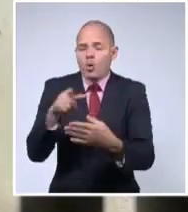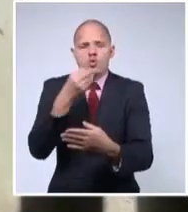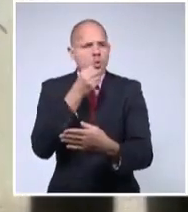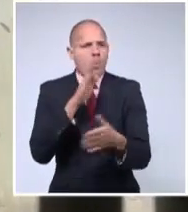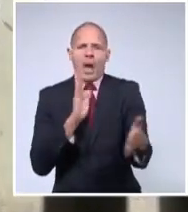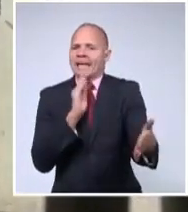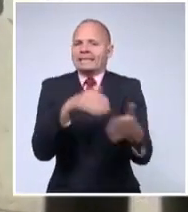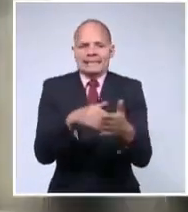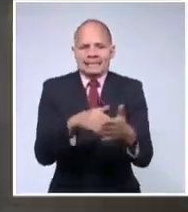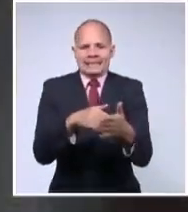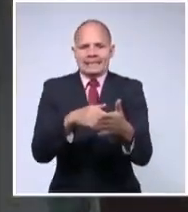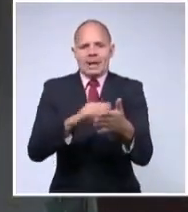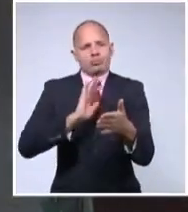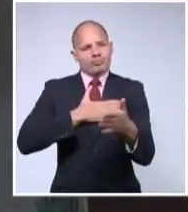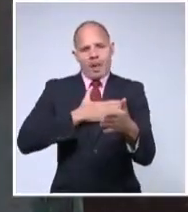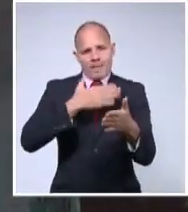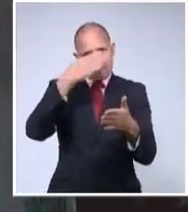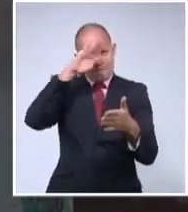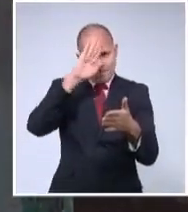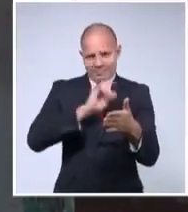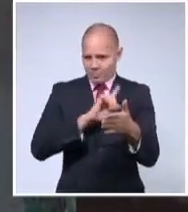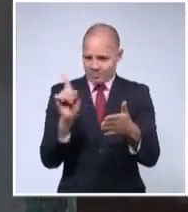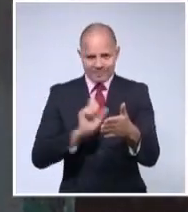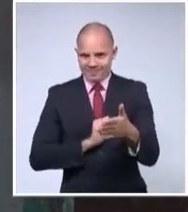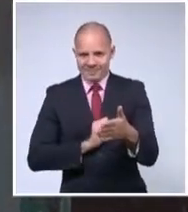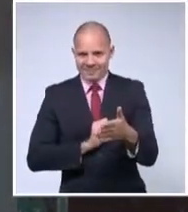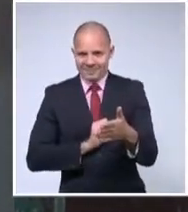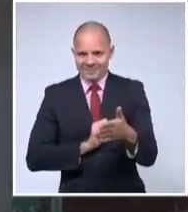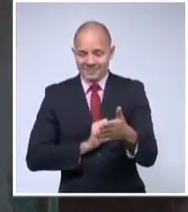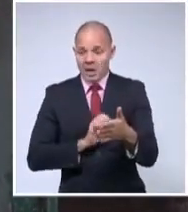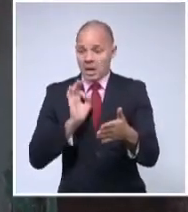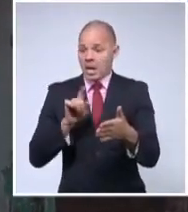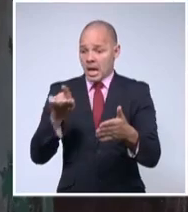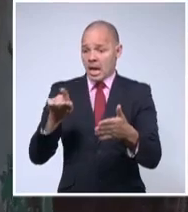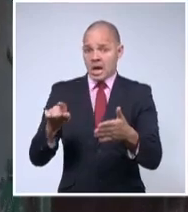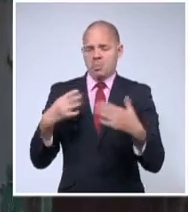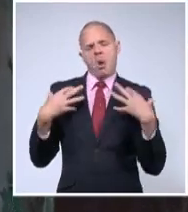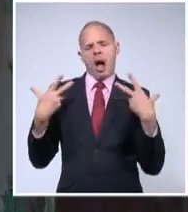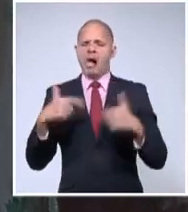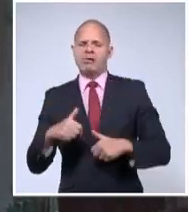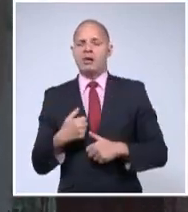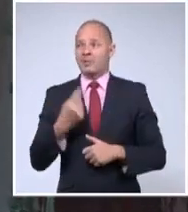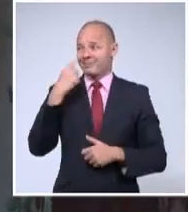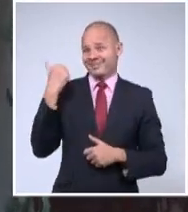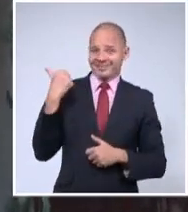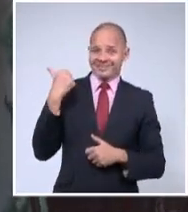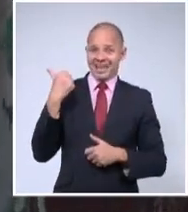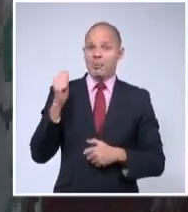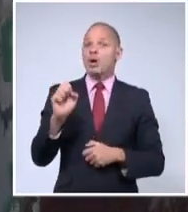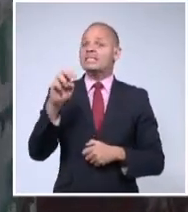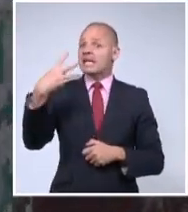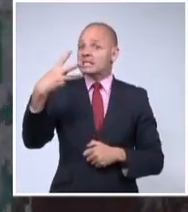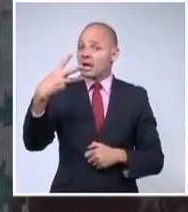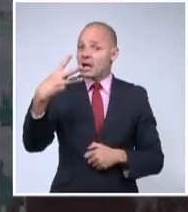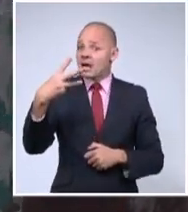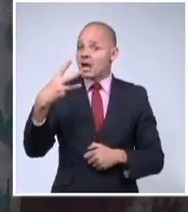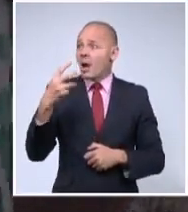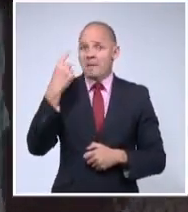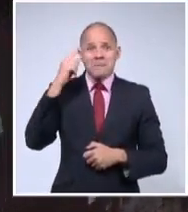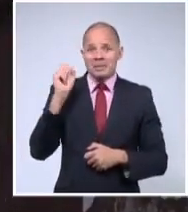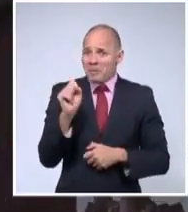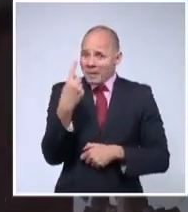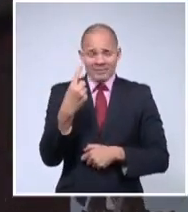diplomático estadounidense, acudiendo a San Isidro en esos días, esa fue la tercera visita que él realiza al barrio de San Isidro. No es la primera vez esta que